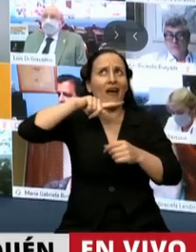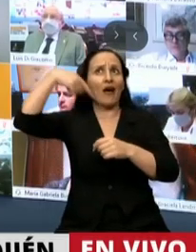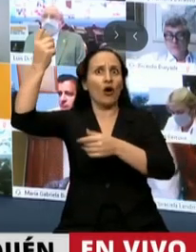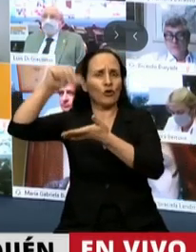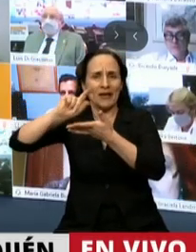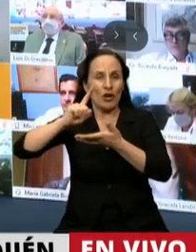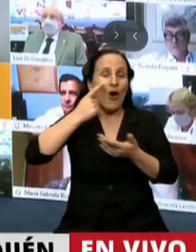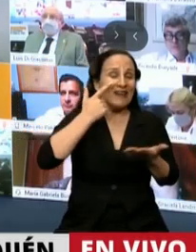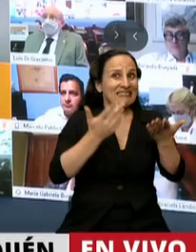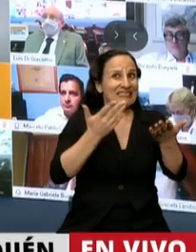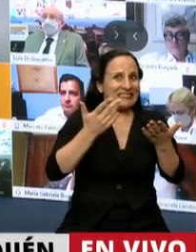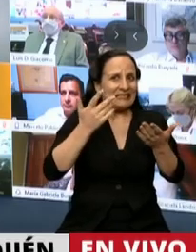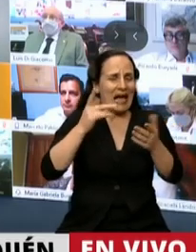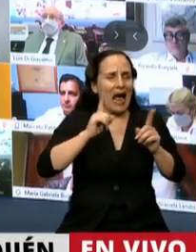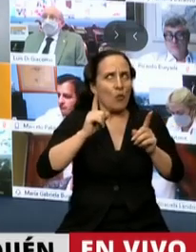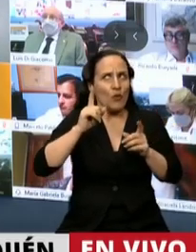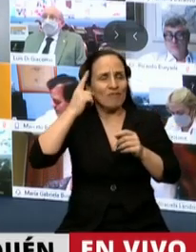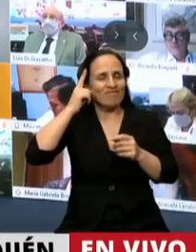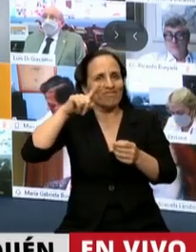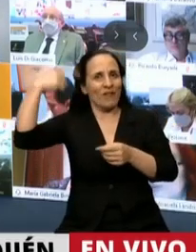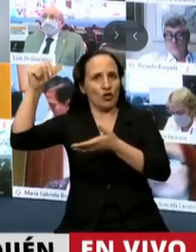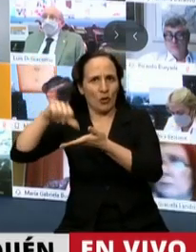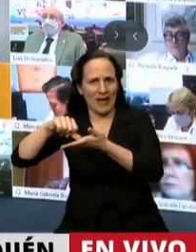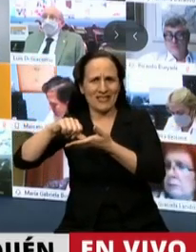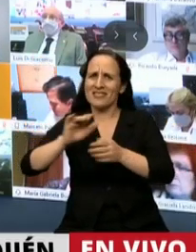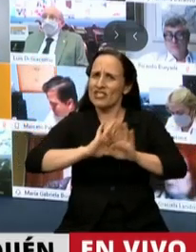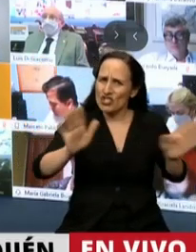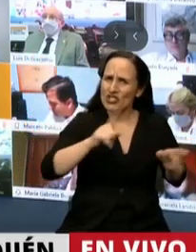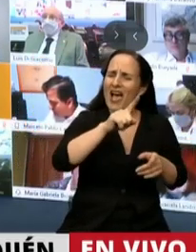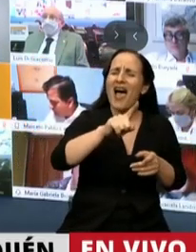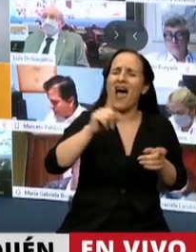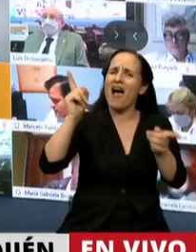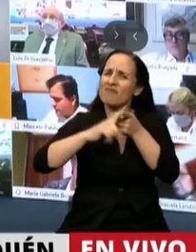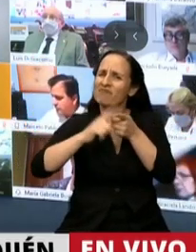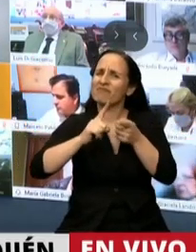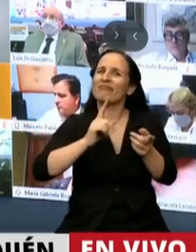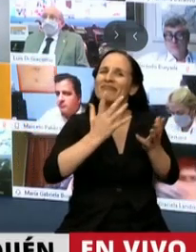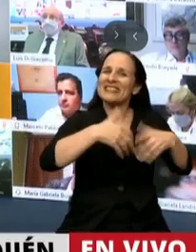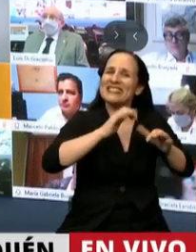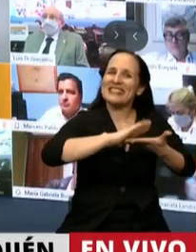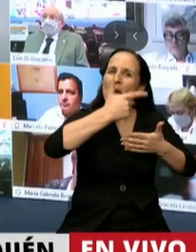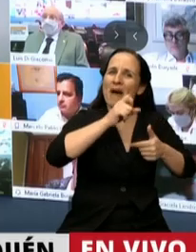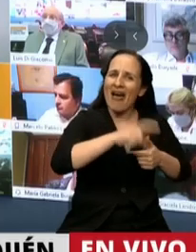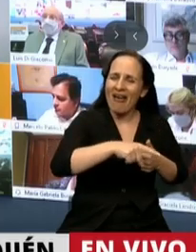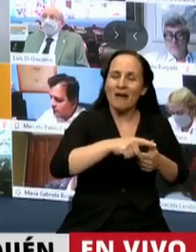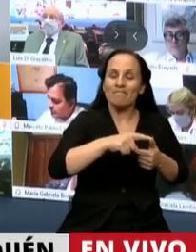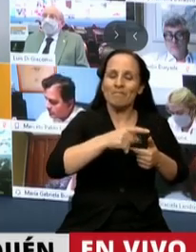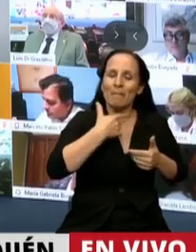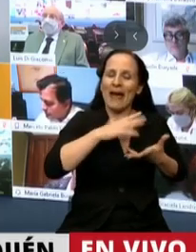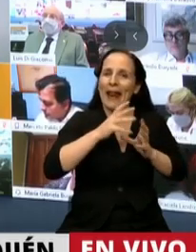hacerlo. Hay fábrica de software conectándose a servidores en el exterior para prestar servicios desde